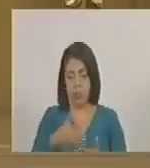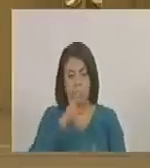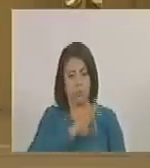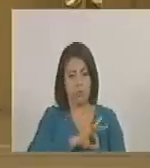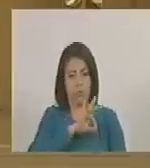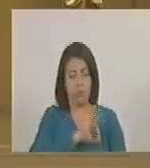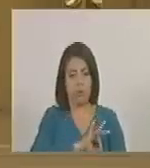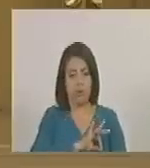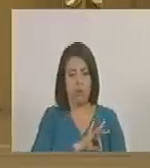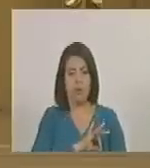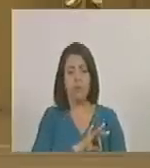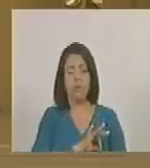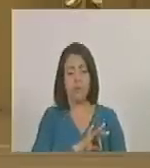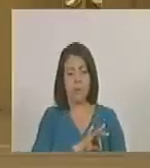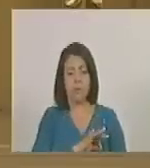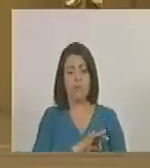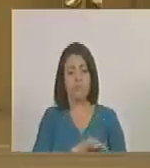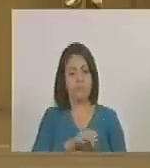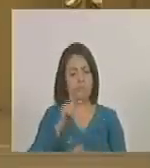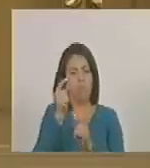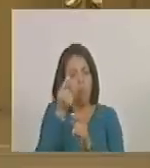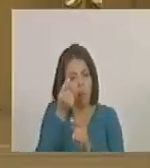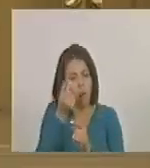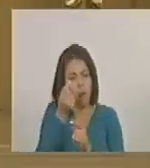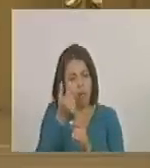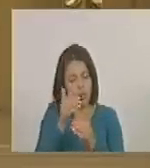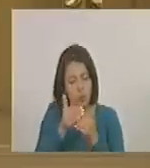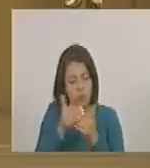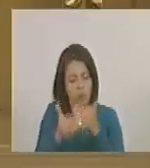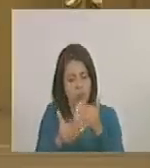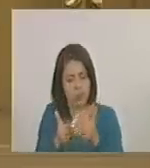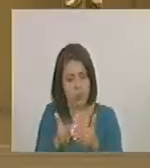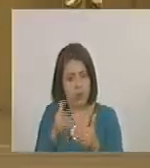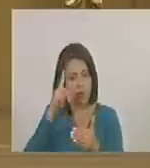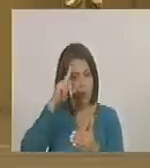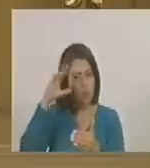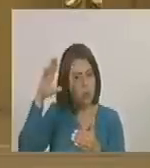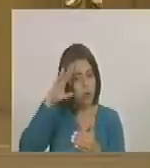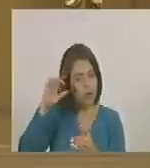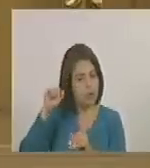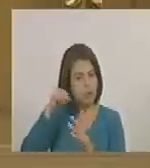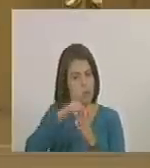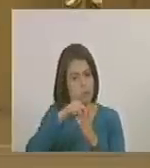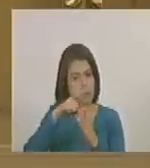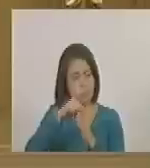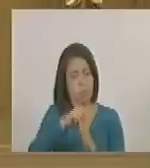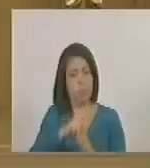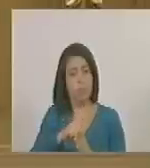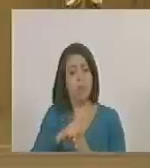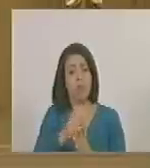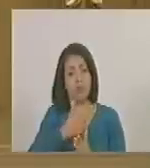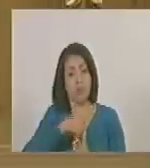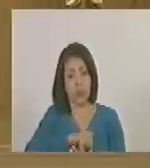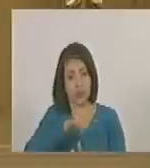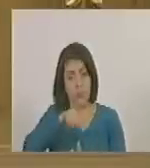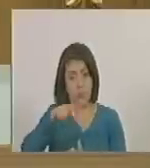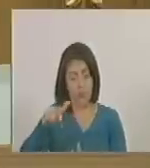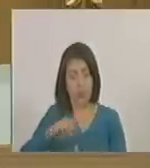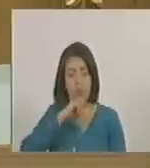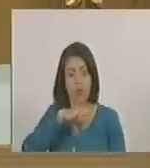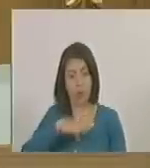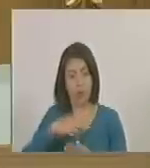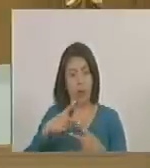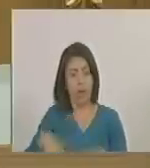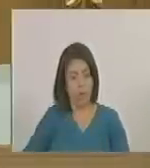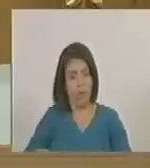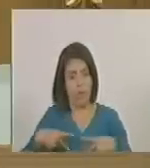sociedad no ceda un milímetro a los sueños, a las luchas por las que nuestros mártires dieron su